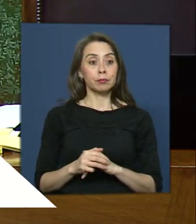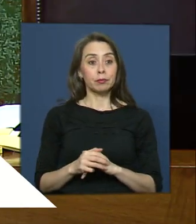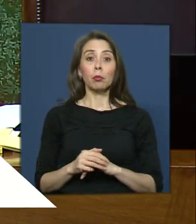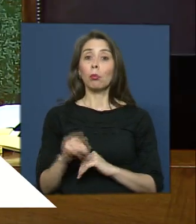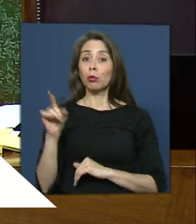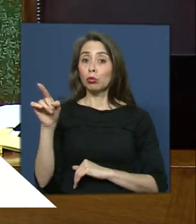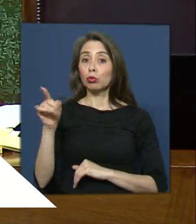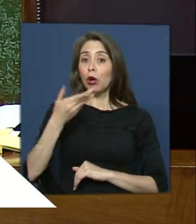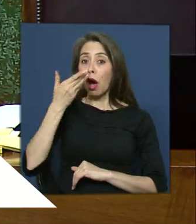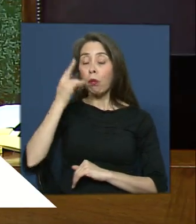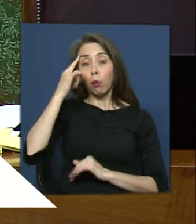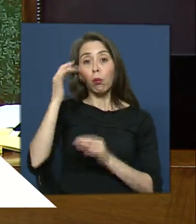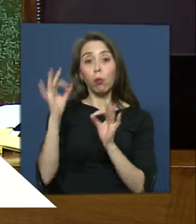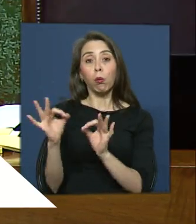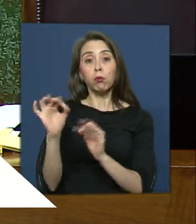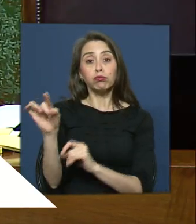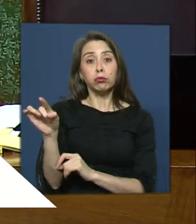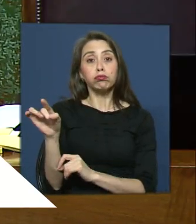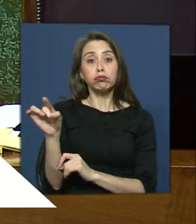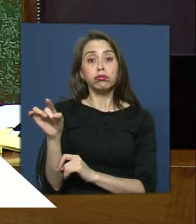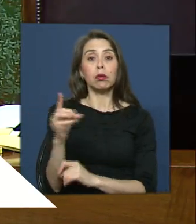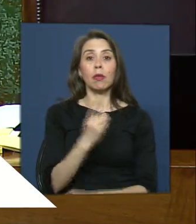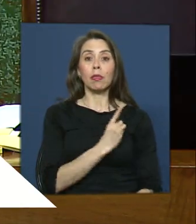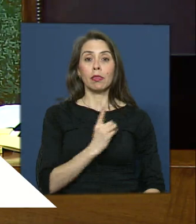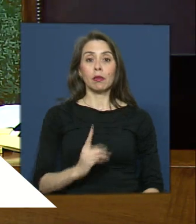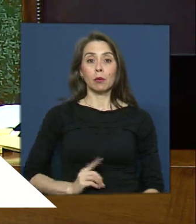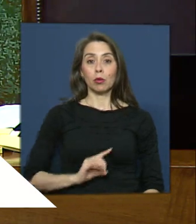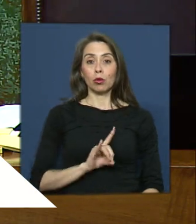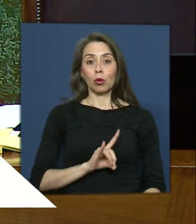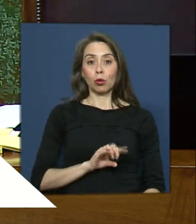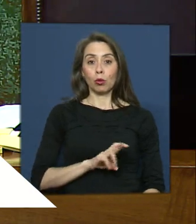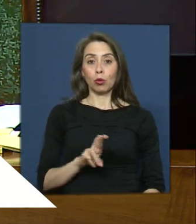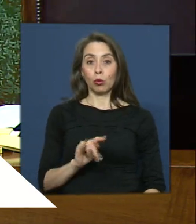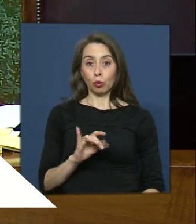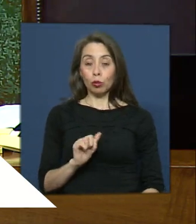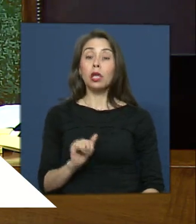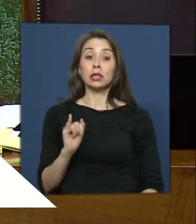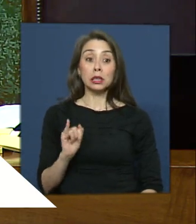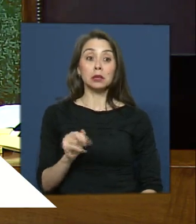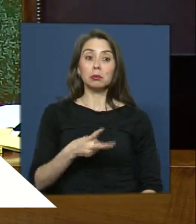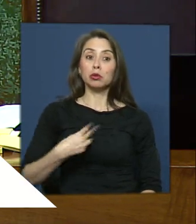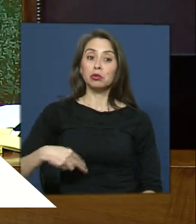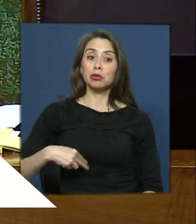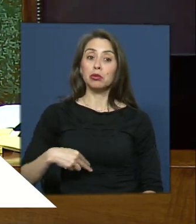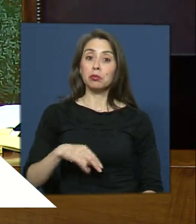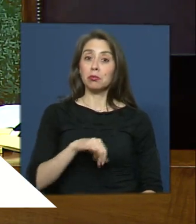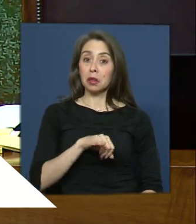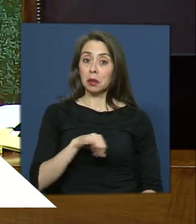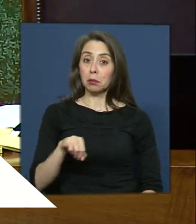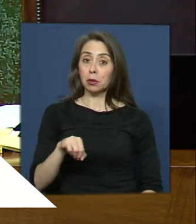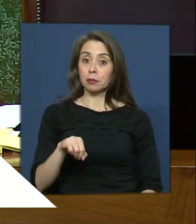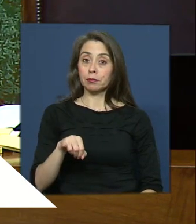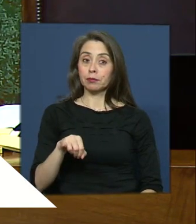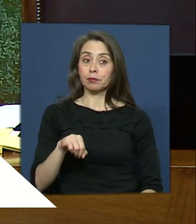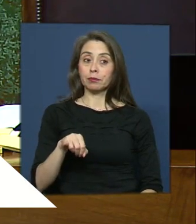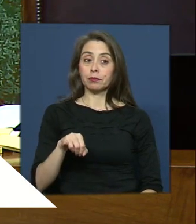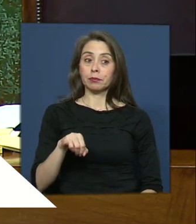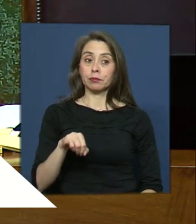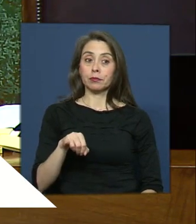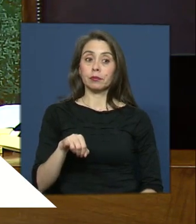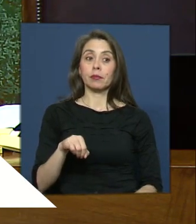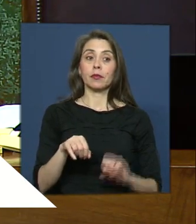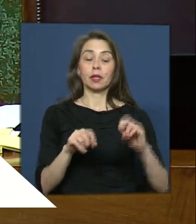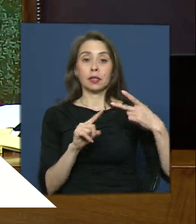Oportuna su intervención, diputado Urrutia. Indudablemente que vamos a solicitar posteriormente al tratamiento del